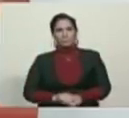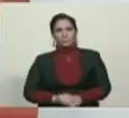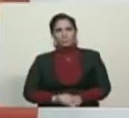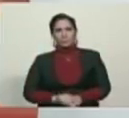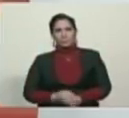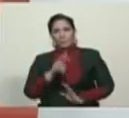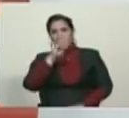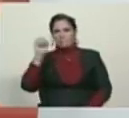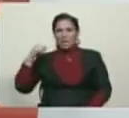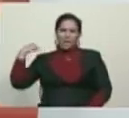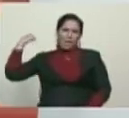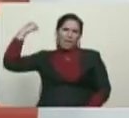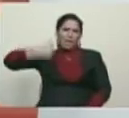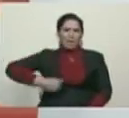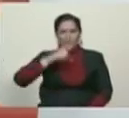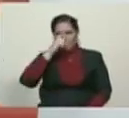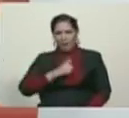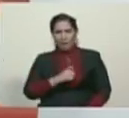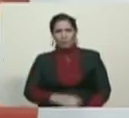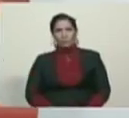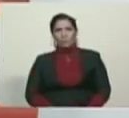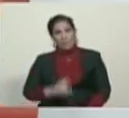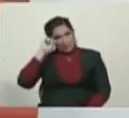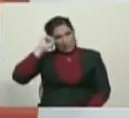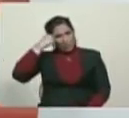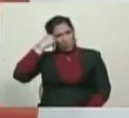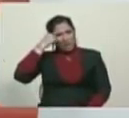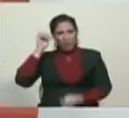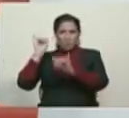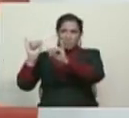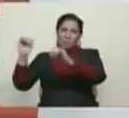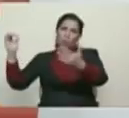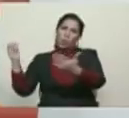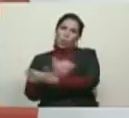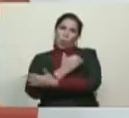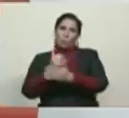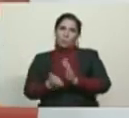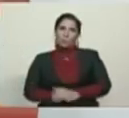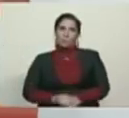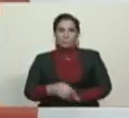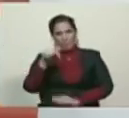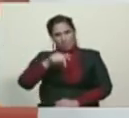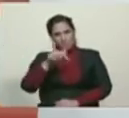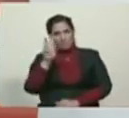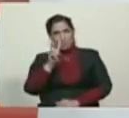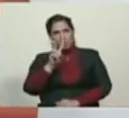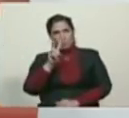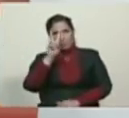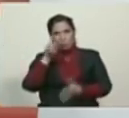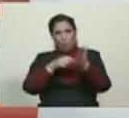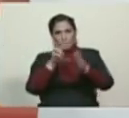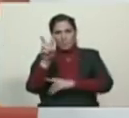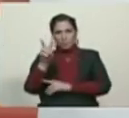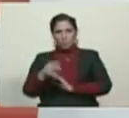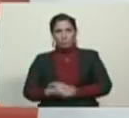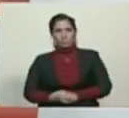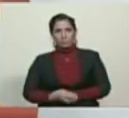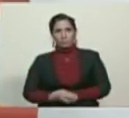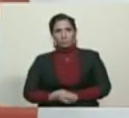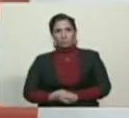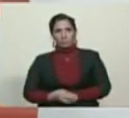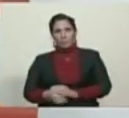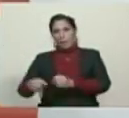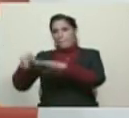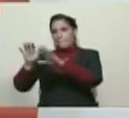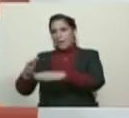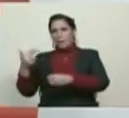Tienen 20 años en eso. Recordemos quiénes dieron los golpes de Estado aquí en el 2002. El paro petrolero, ¿quiénes